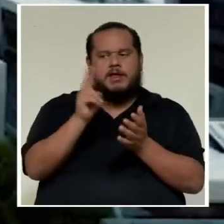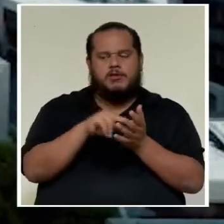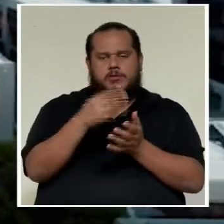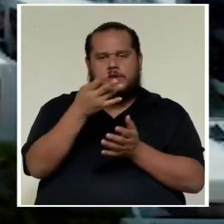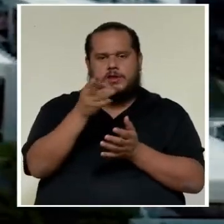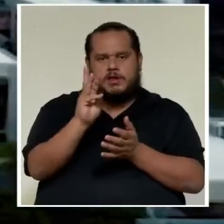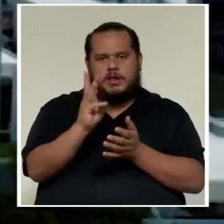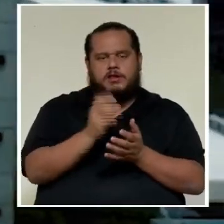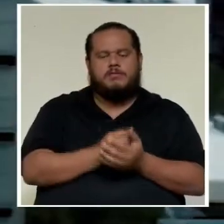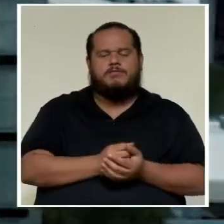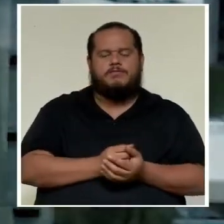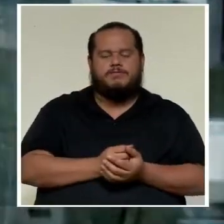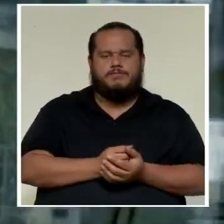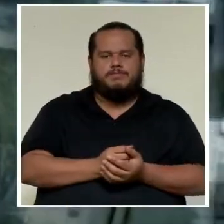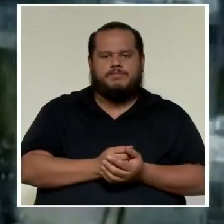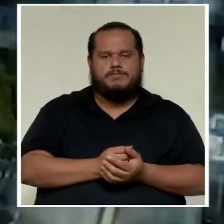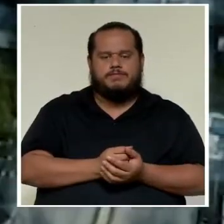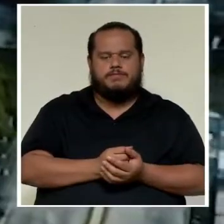2016.